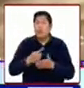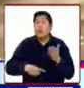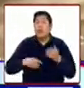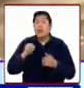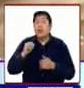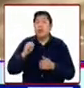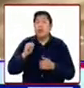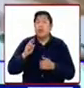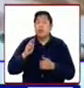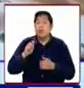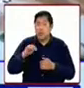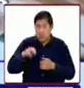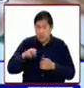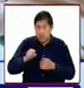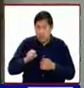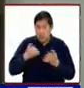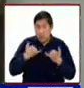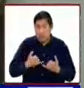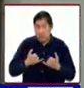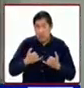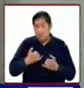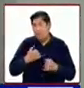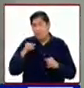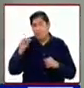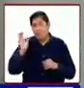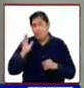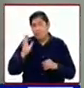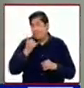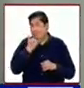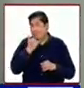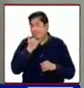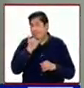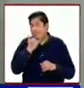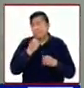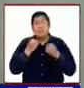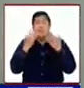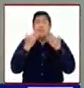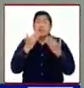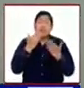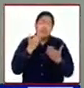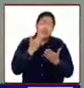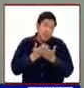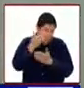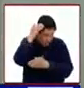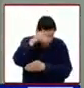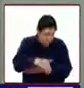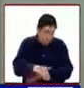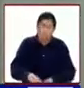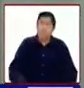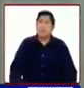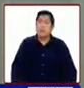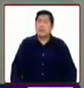para que Marcelo Martins sea lo que hoy por hoy es. Carlos, será hasta otra oportunidad. Muchas gracias. Buenas noches.